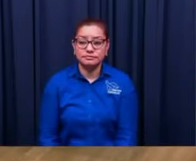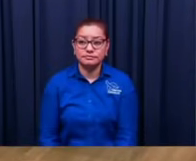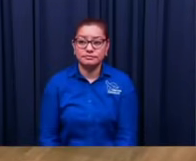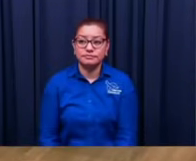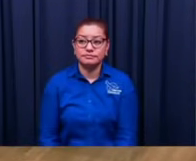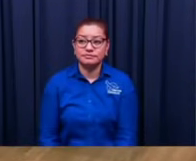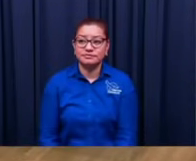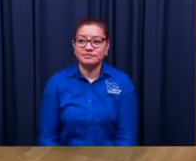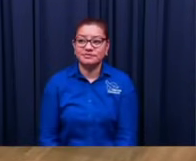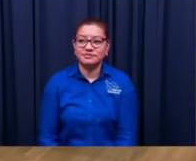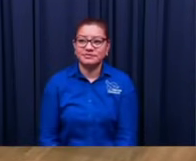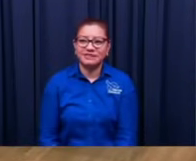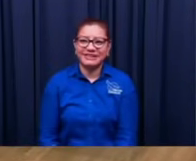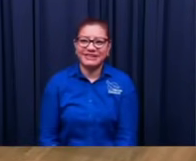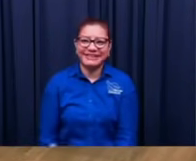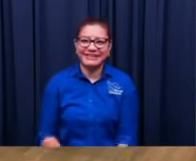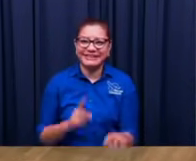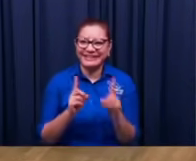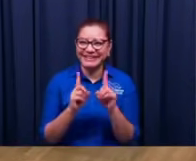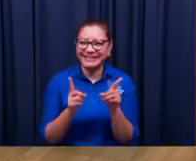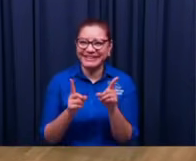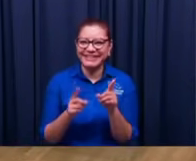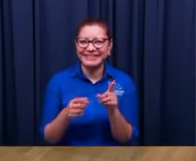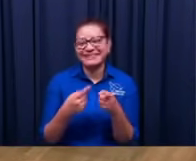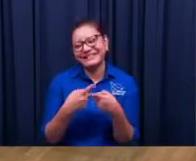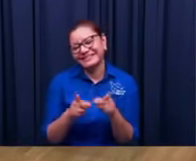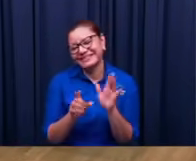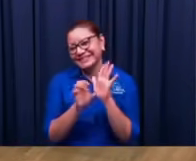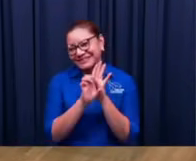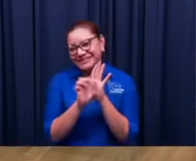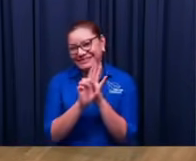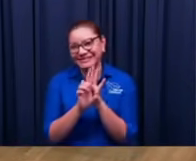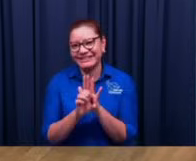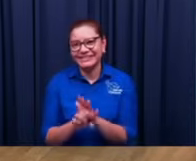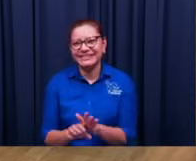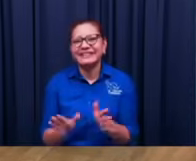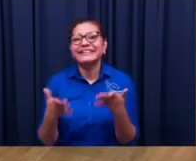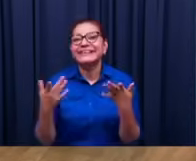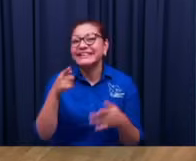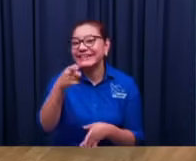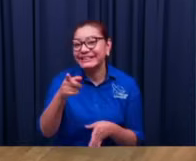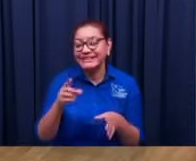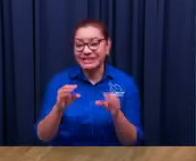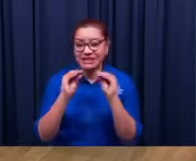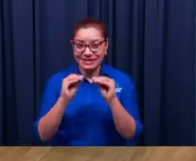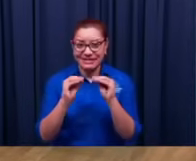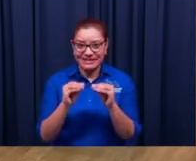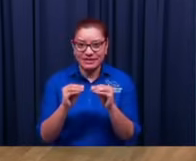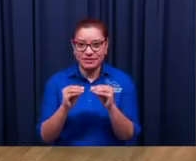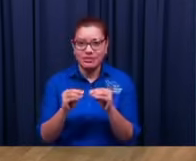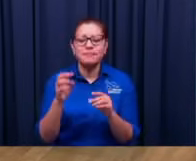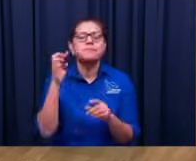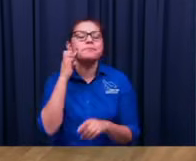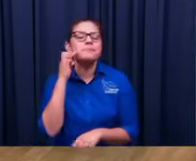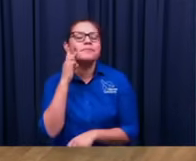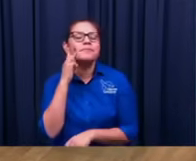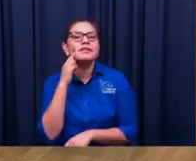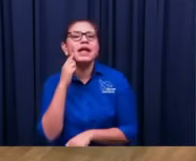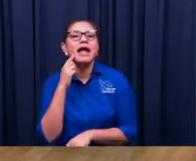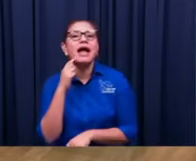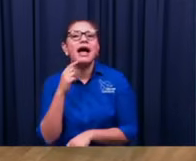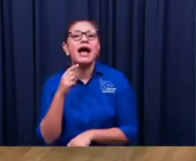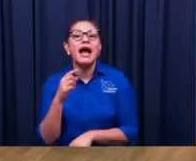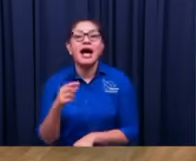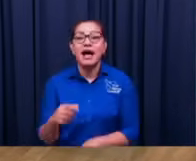¿Para qué le cuento cuáles, va? Solo estoy poniendo un ejemplo. Entonces, ¿quién te enseñó a manejar? Tu papá. Qué bueno. ¿Y qué tal manejas?